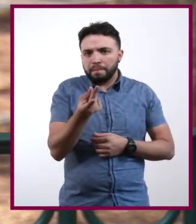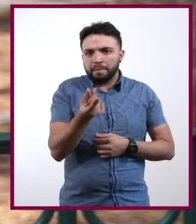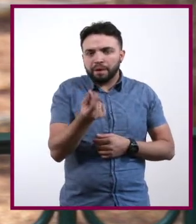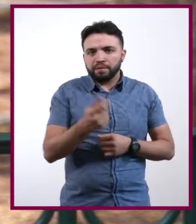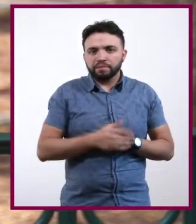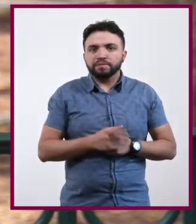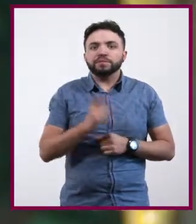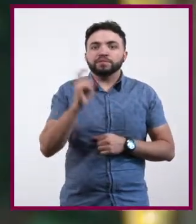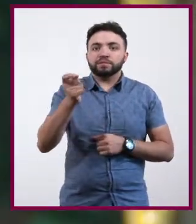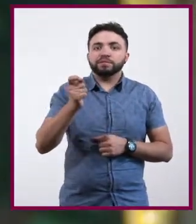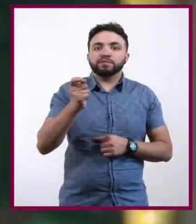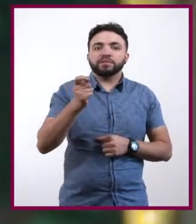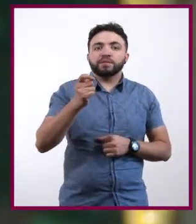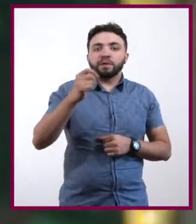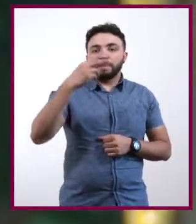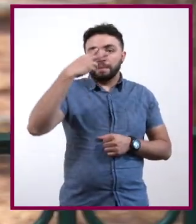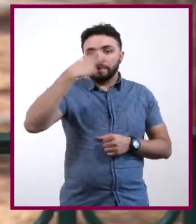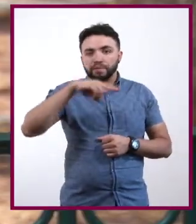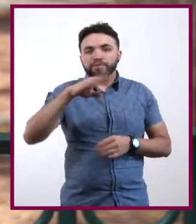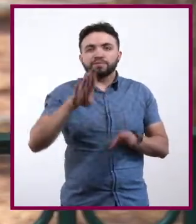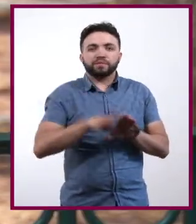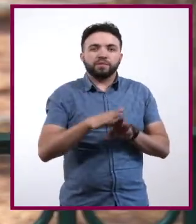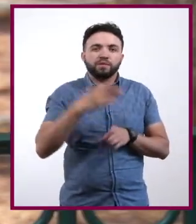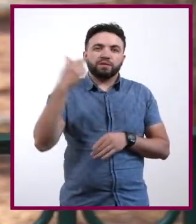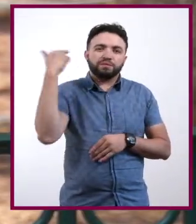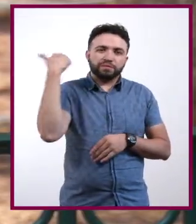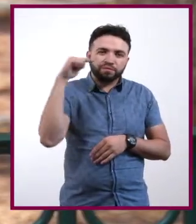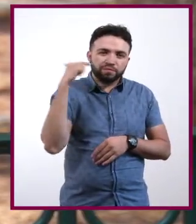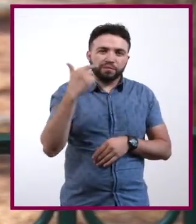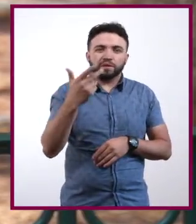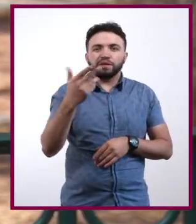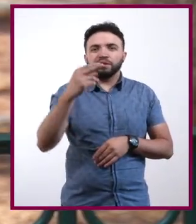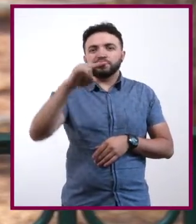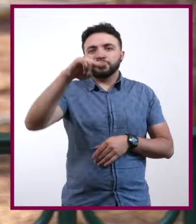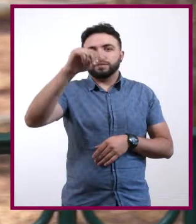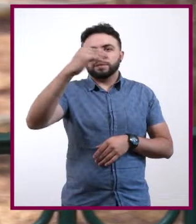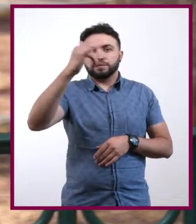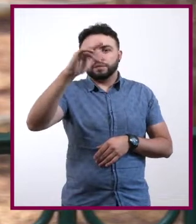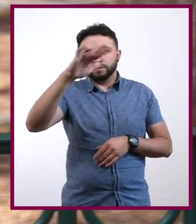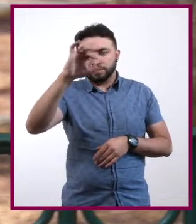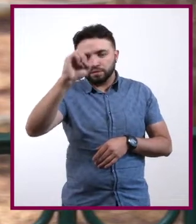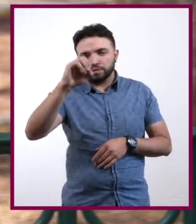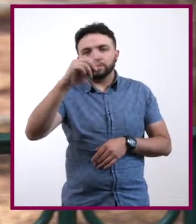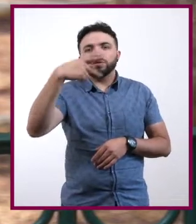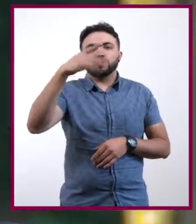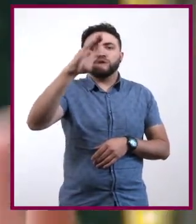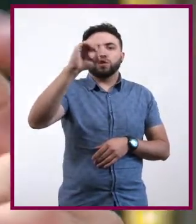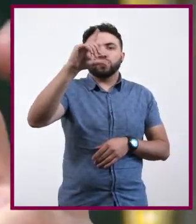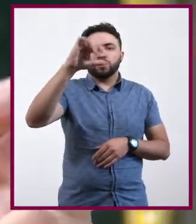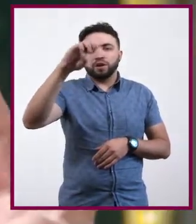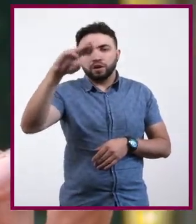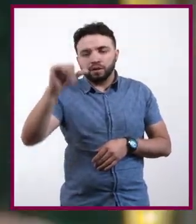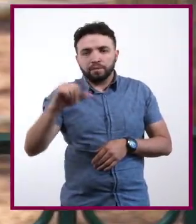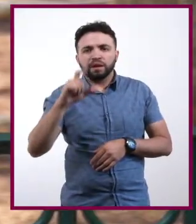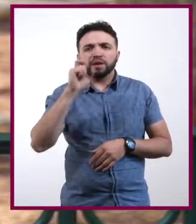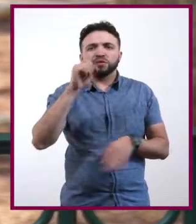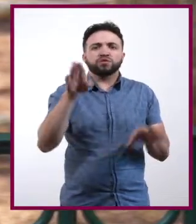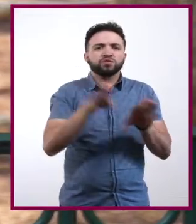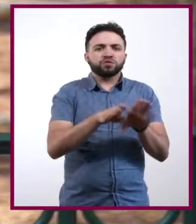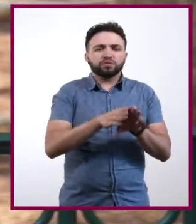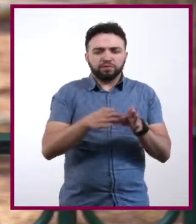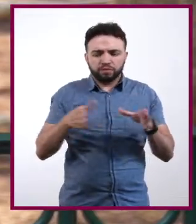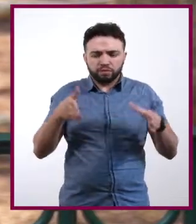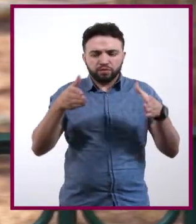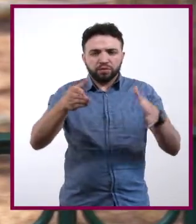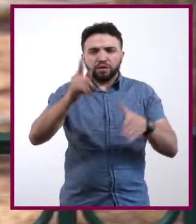de Occidente de México, es decir, de la zona de Jalisco, Colima y Nayarit. Veremos cómo en estas culturas denominadas tumbas de tiro,